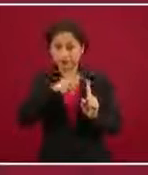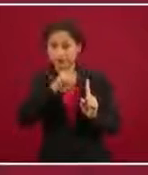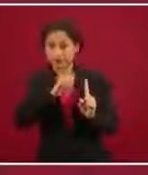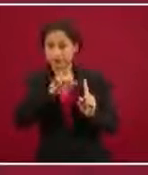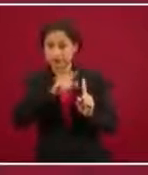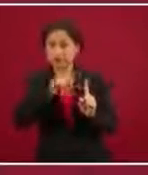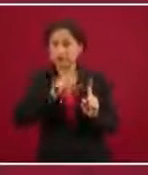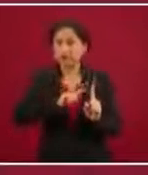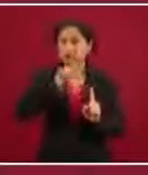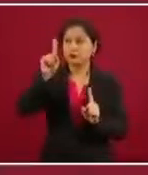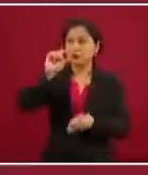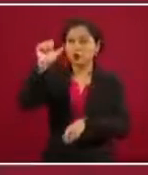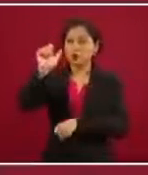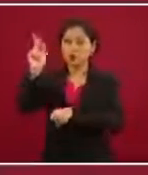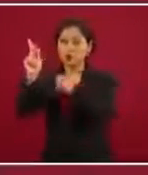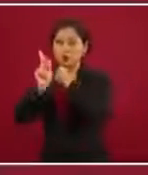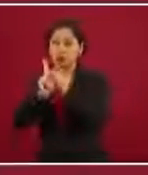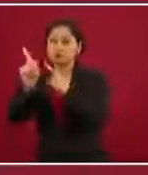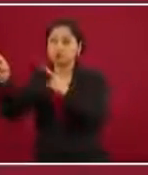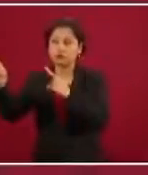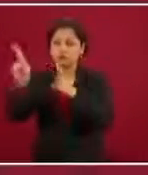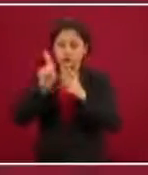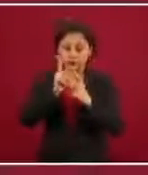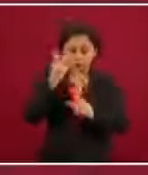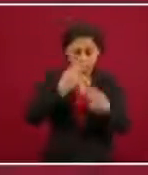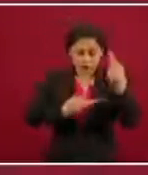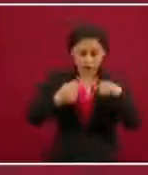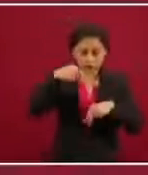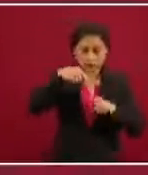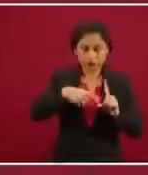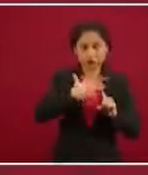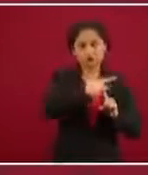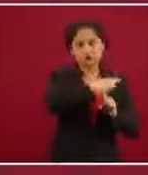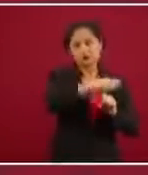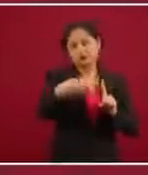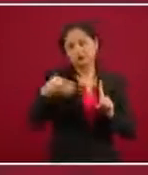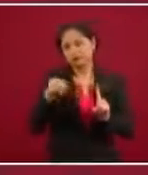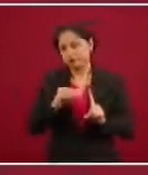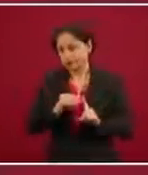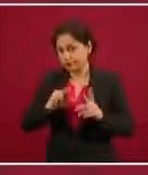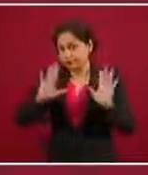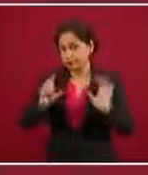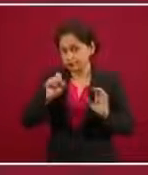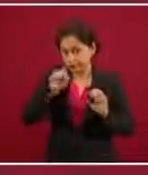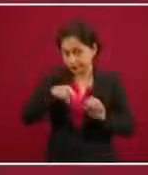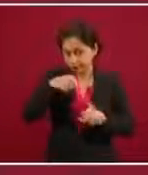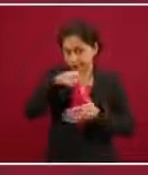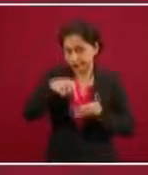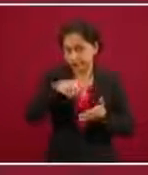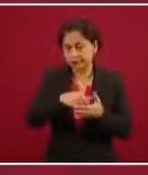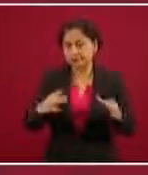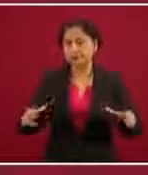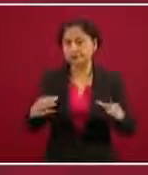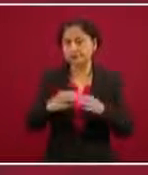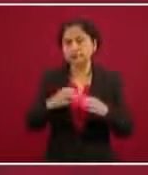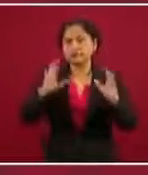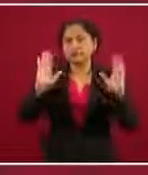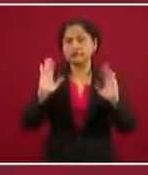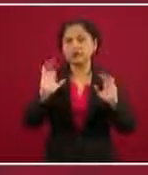haciendo ese núcleo de contagio. Y en los demás no se ha identificado ello, pero sí seguramente fue